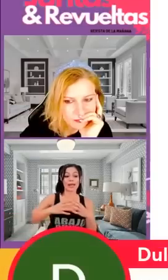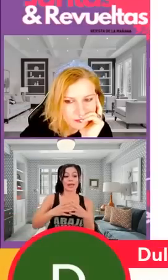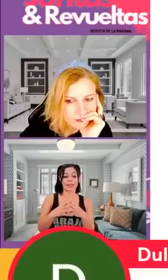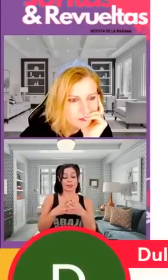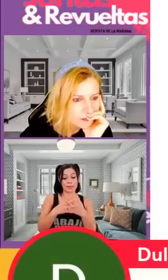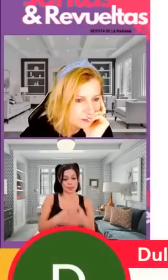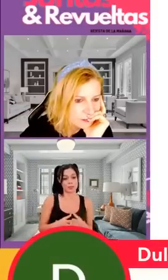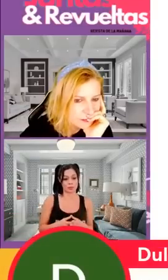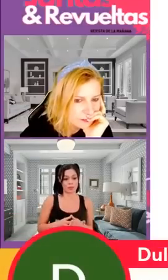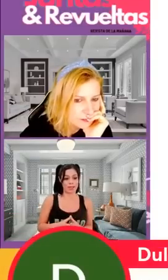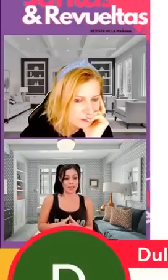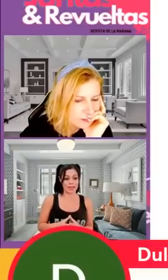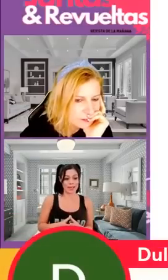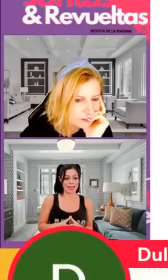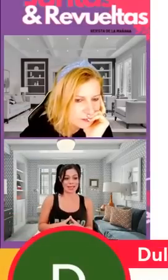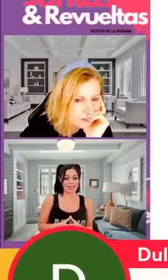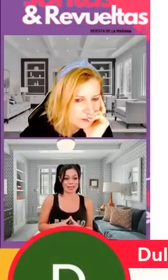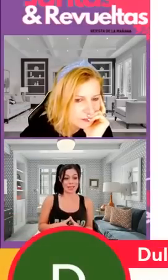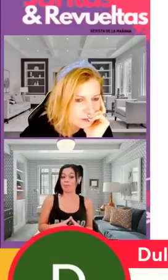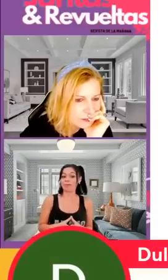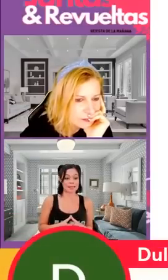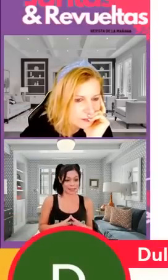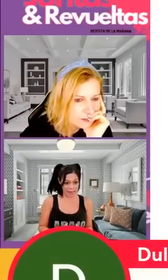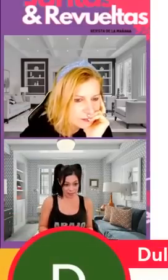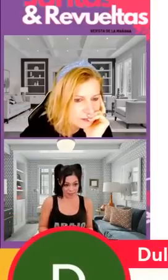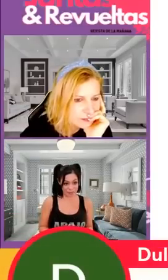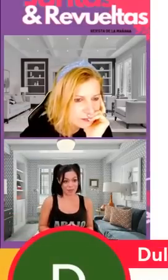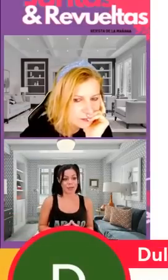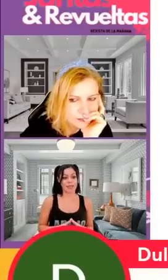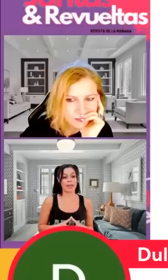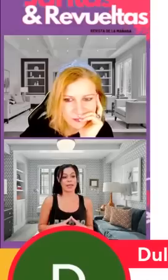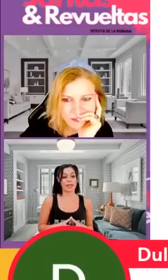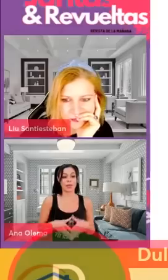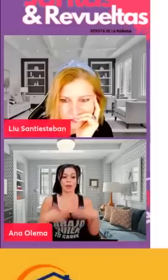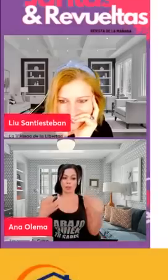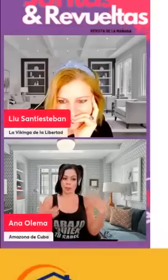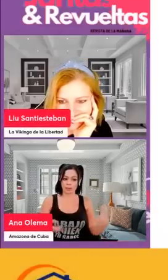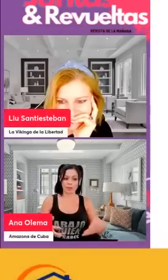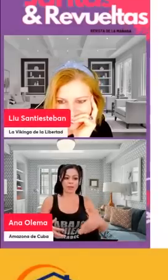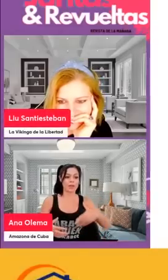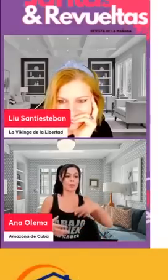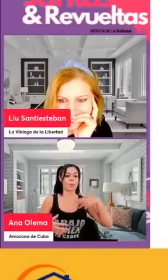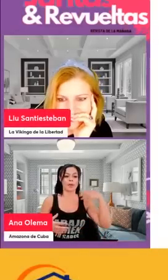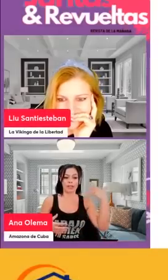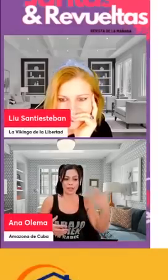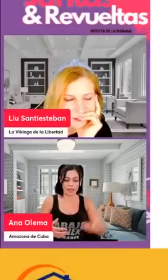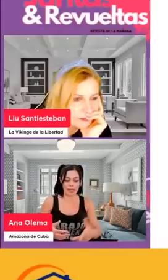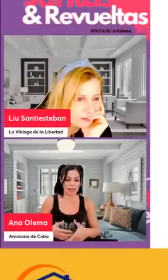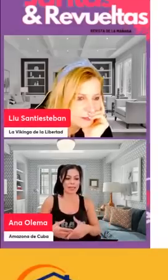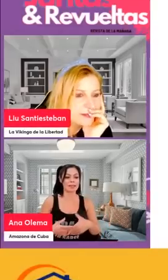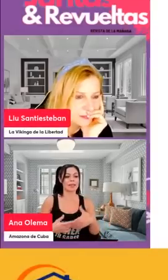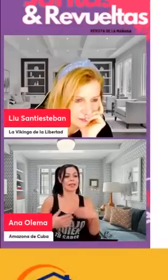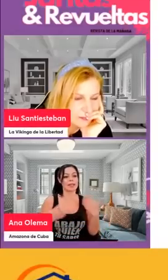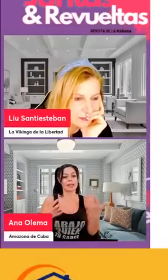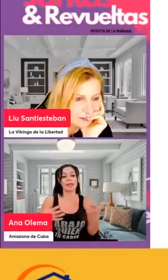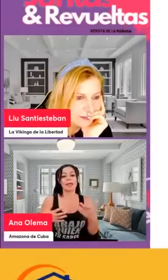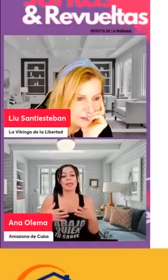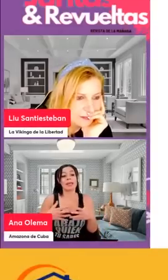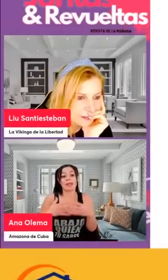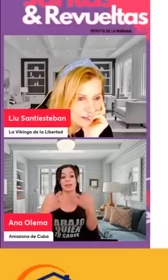eso el relativismo es fatal. Y con esto me estoy refiriendo a la posmodernidad y a esta